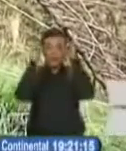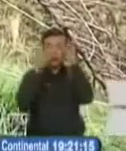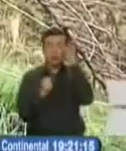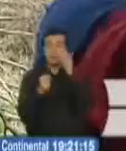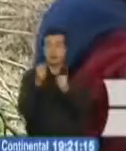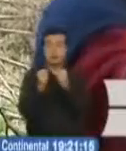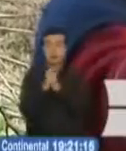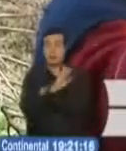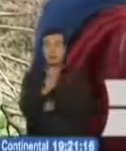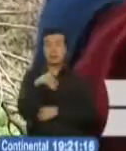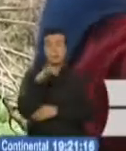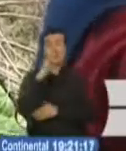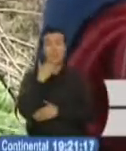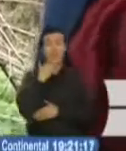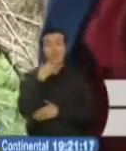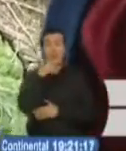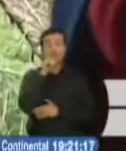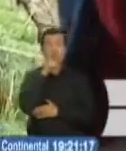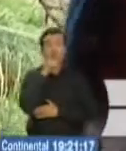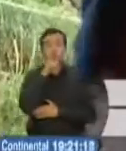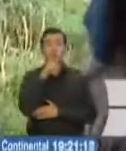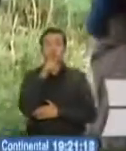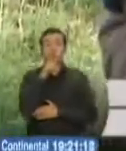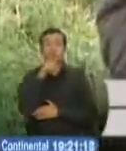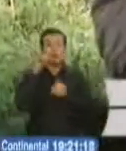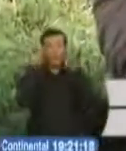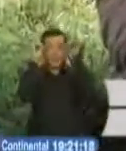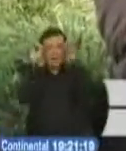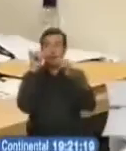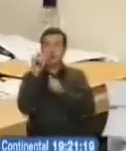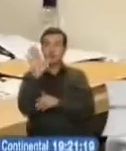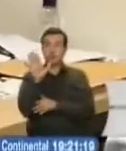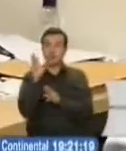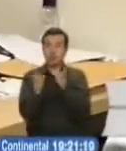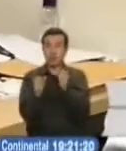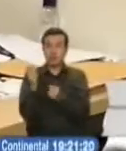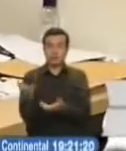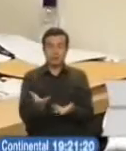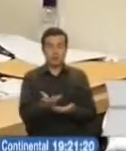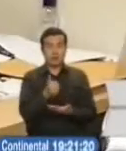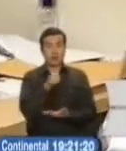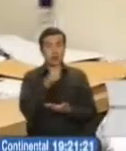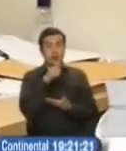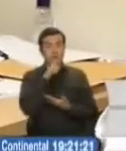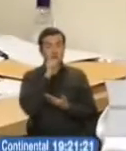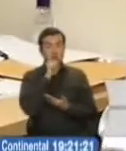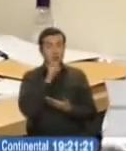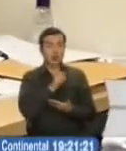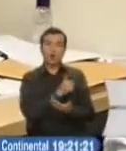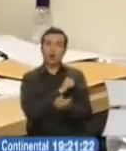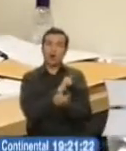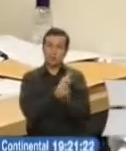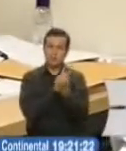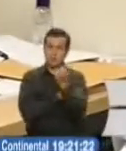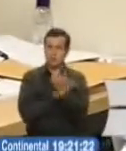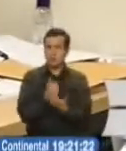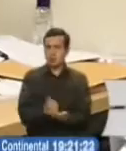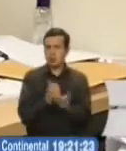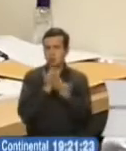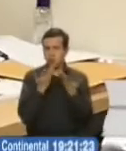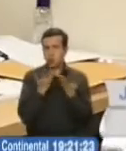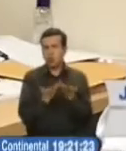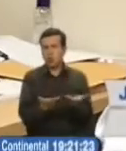mamíferos. La más consumida por los humanos es la que proviene de las vacas. Un nutriente esencial por aportar con